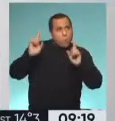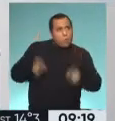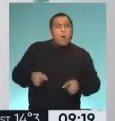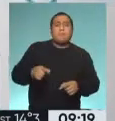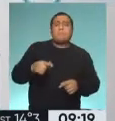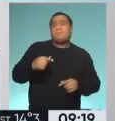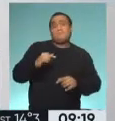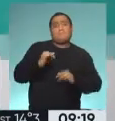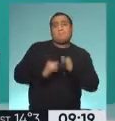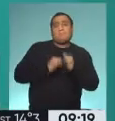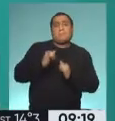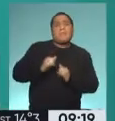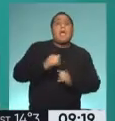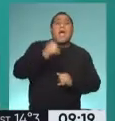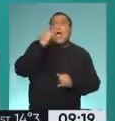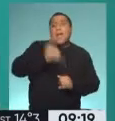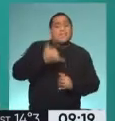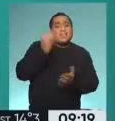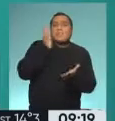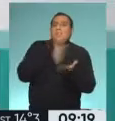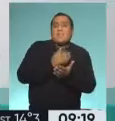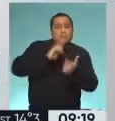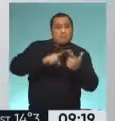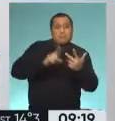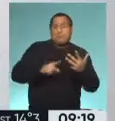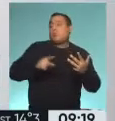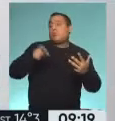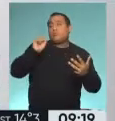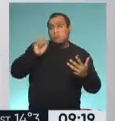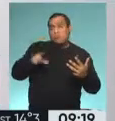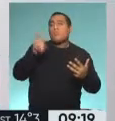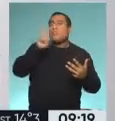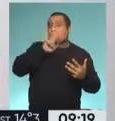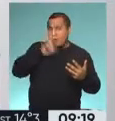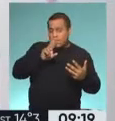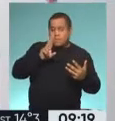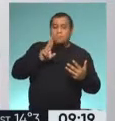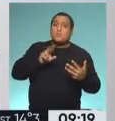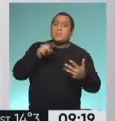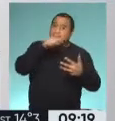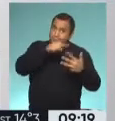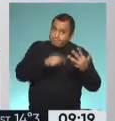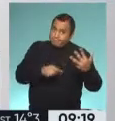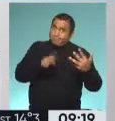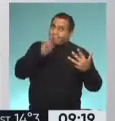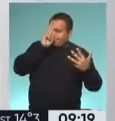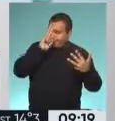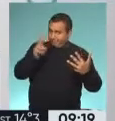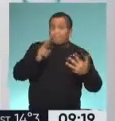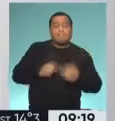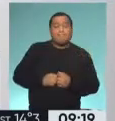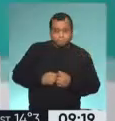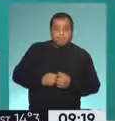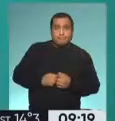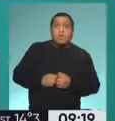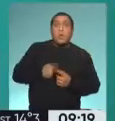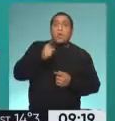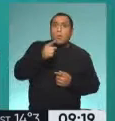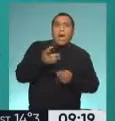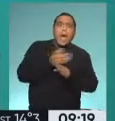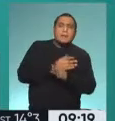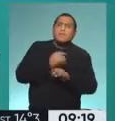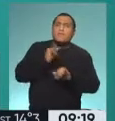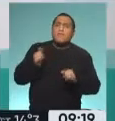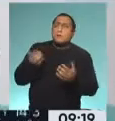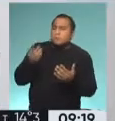quede claro, hay derechos que nos corresponden a las mujeres que vamos a dar a tener un parto pronto, así que asesórate, informate